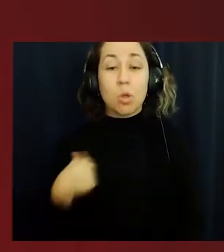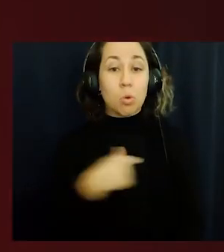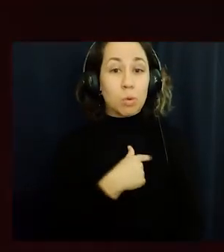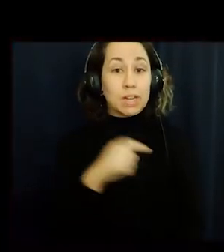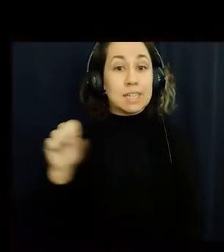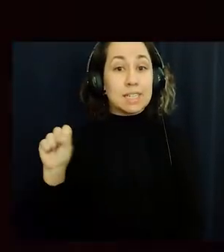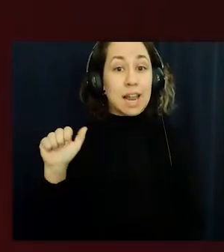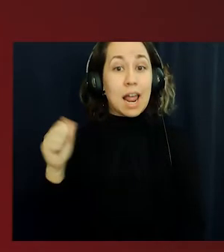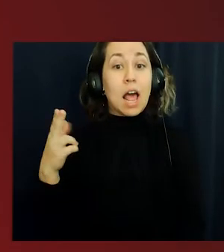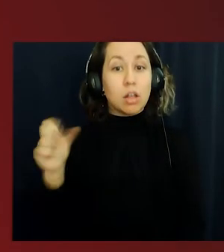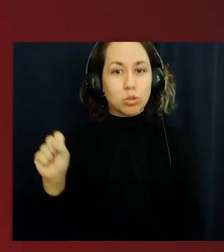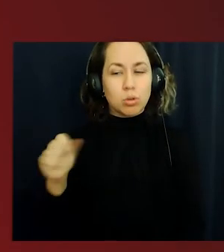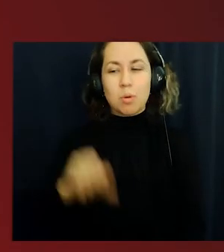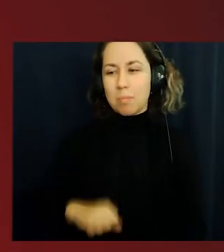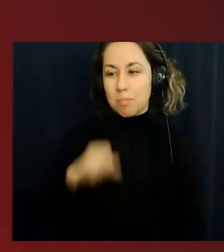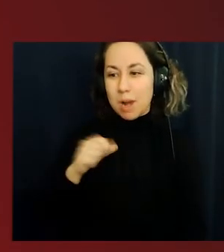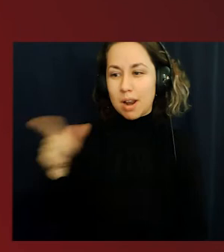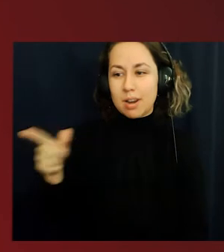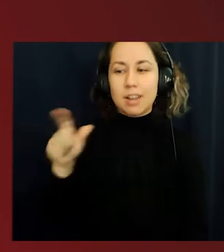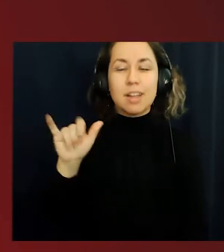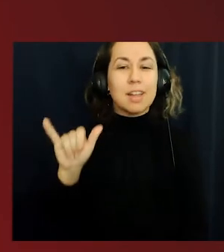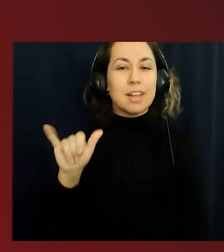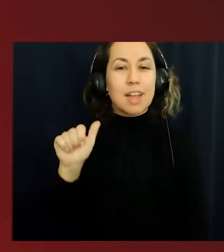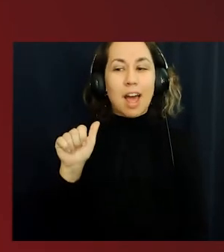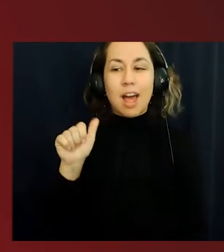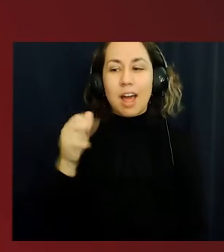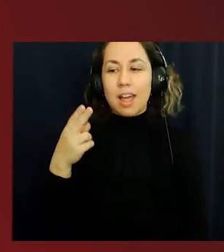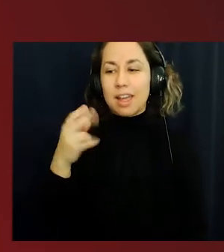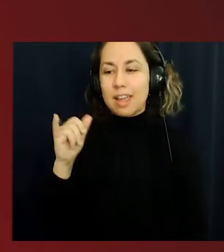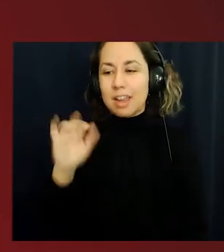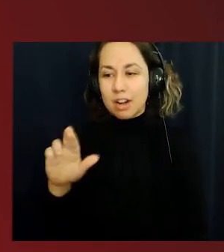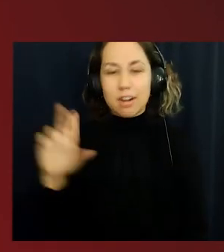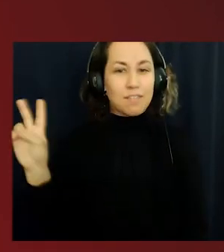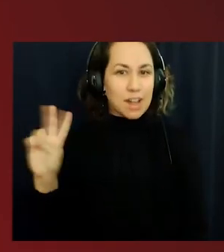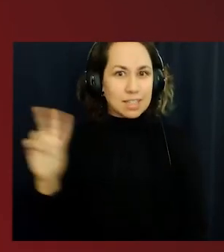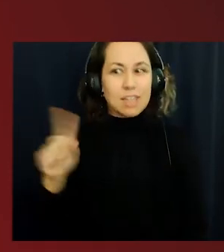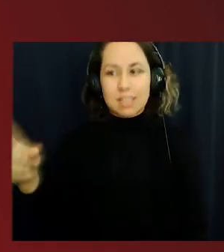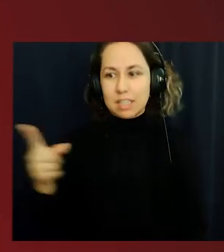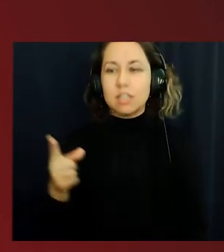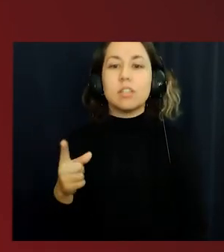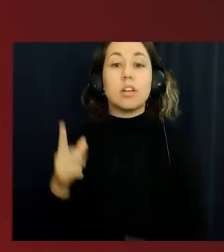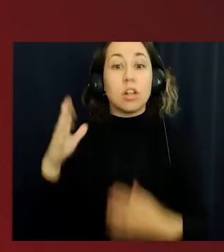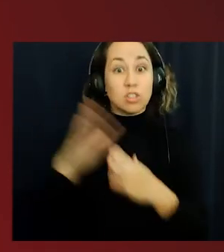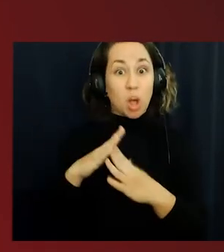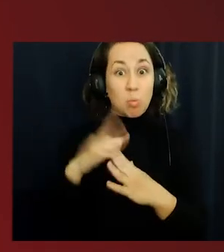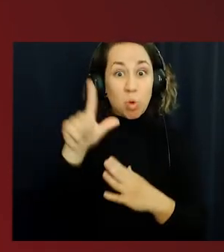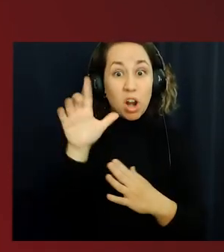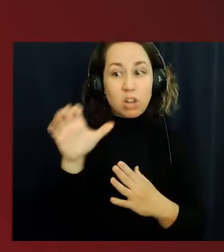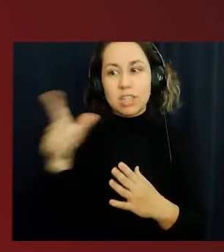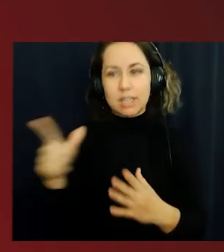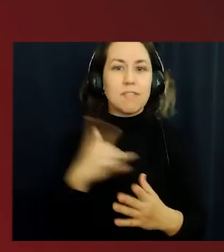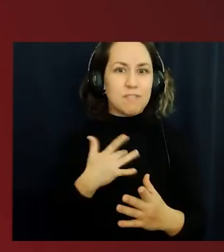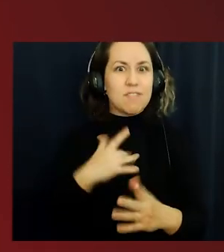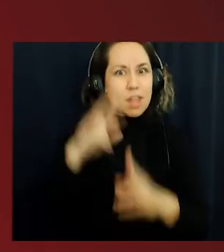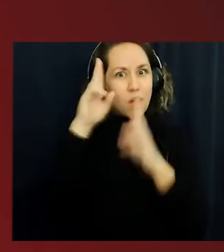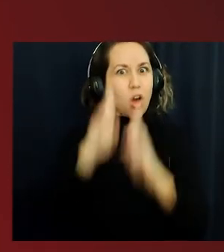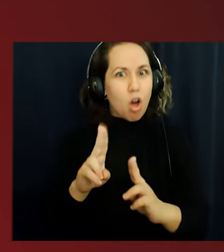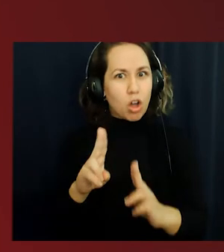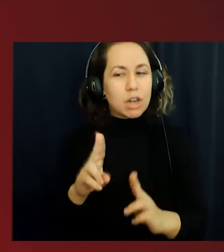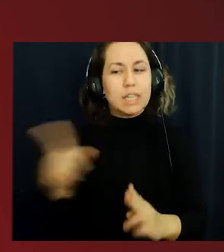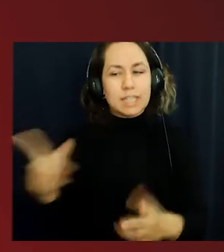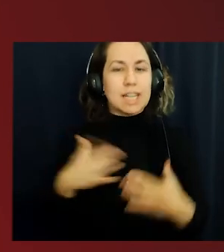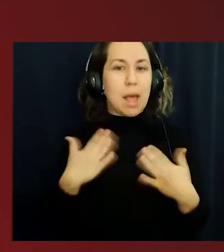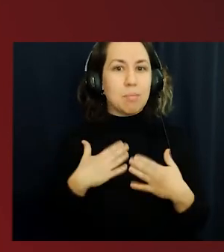preparatoria. En la preparatoria de Santa Ana, estamos muy orgullosos de Yair Vázquez. Ser parte de los 100 mejores es un gran honor para